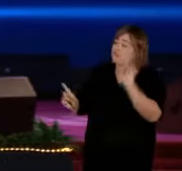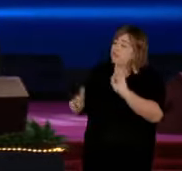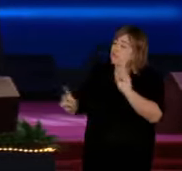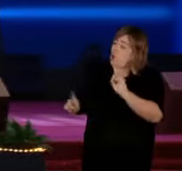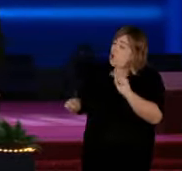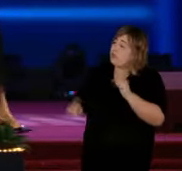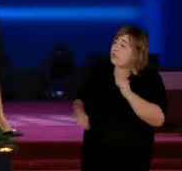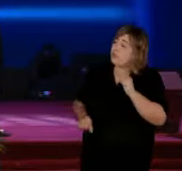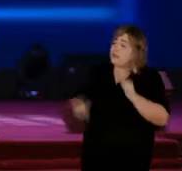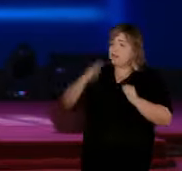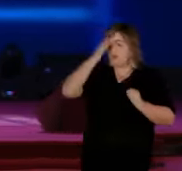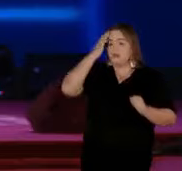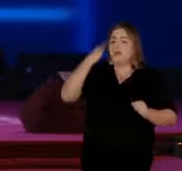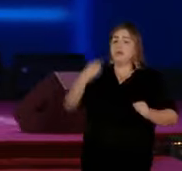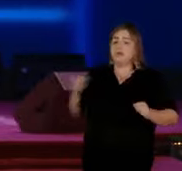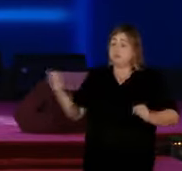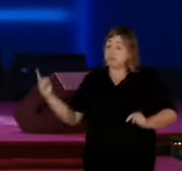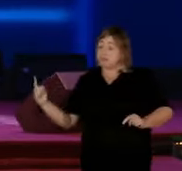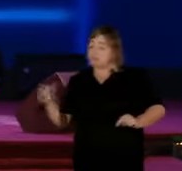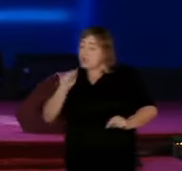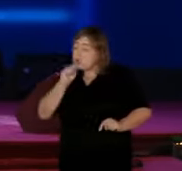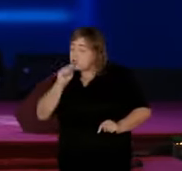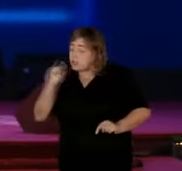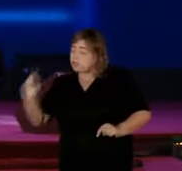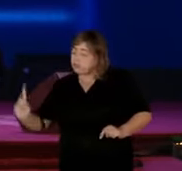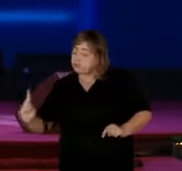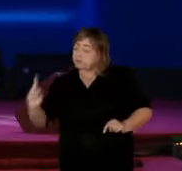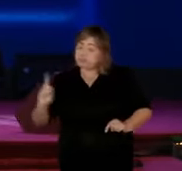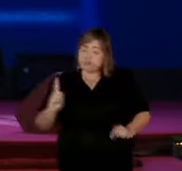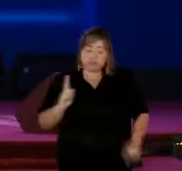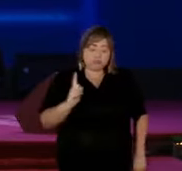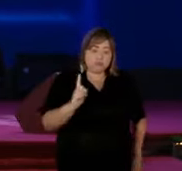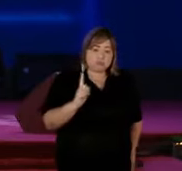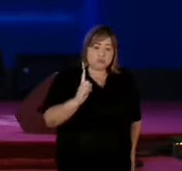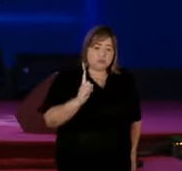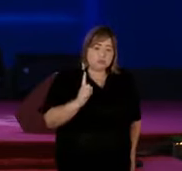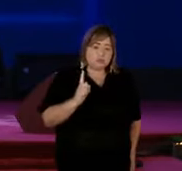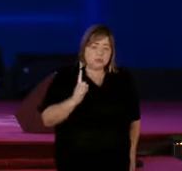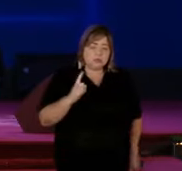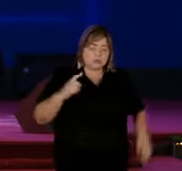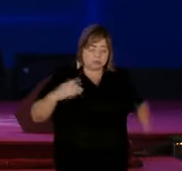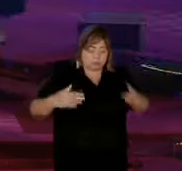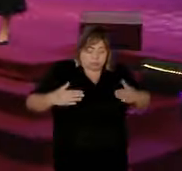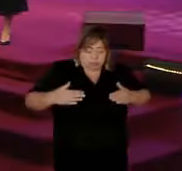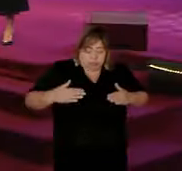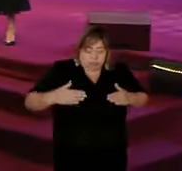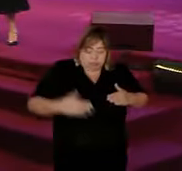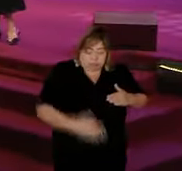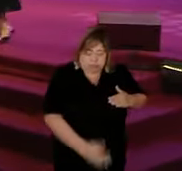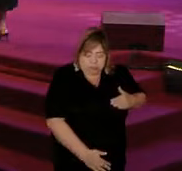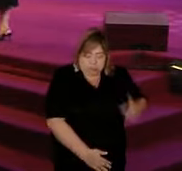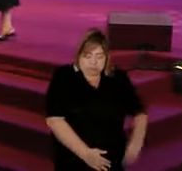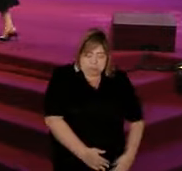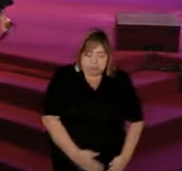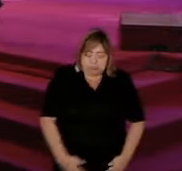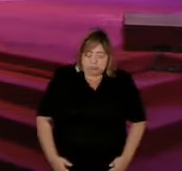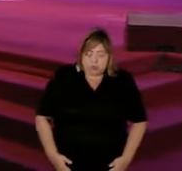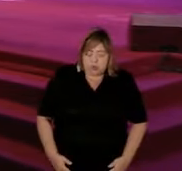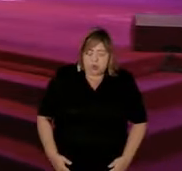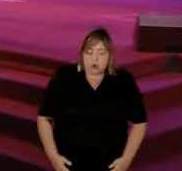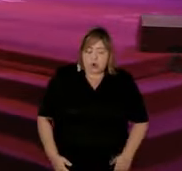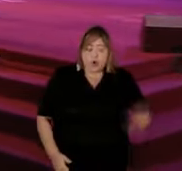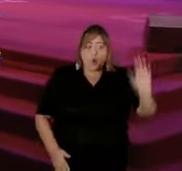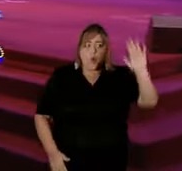tú? Y él salió del escondite, vestido con unas ramitas ahí, de unas hojitas de higuera, que